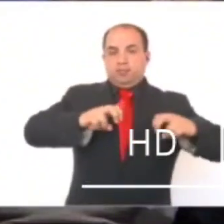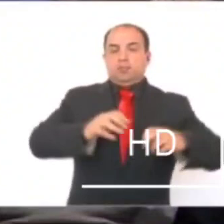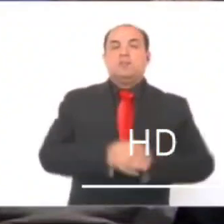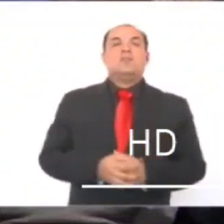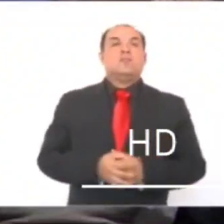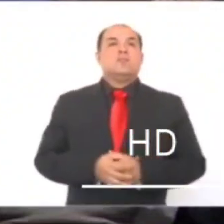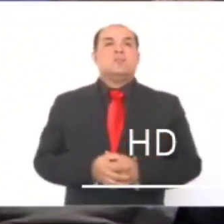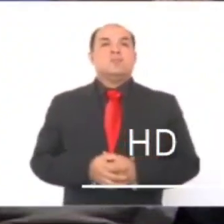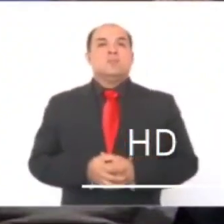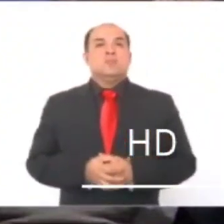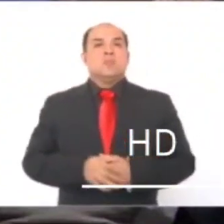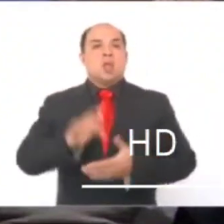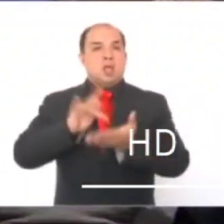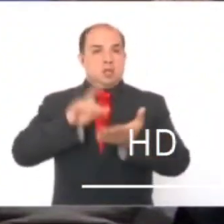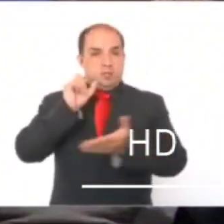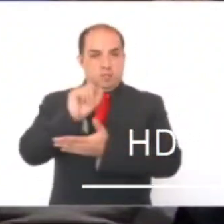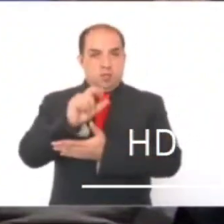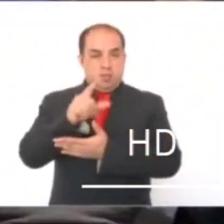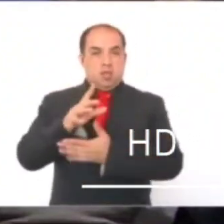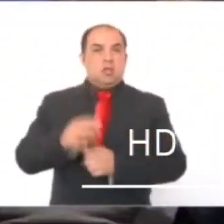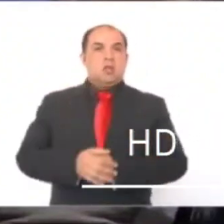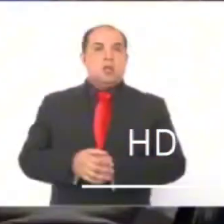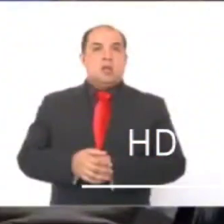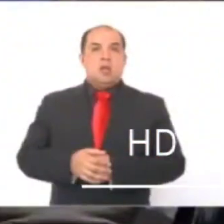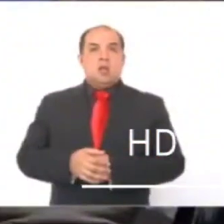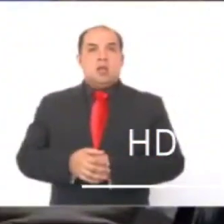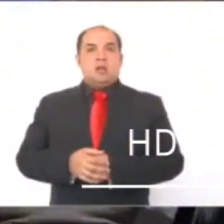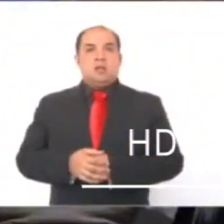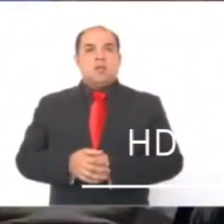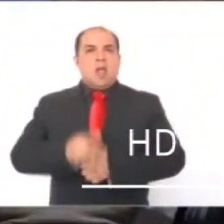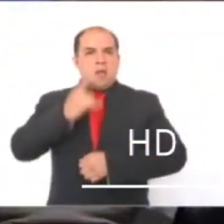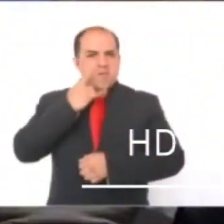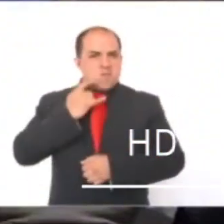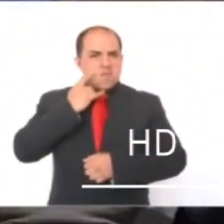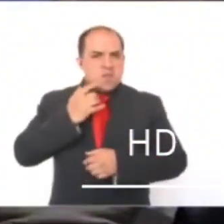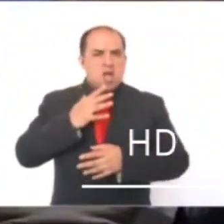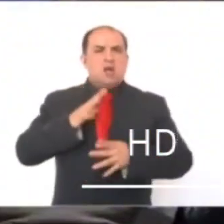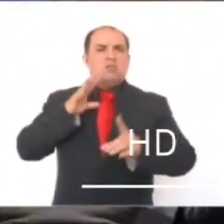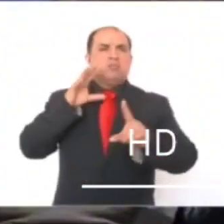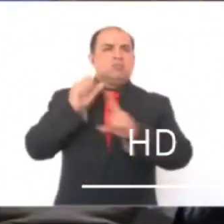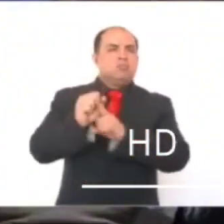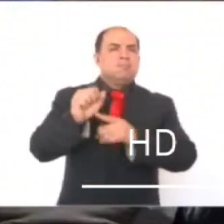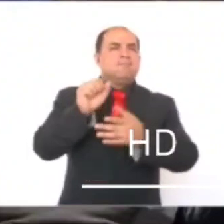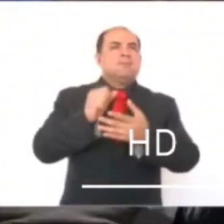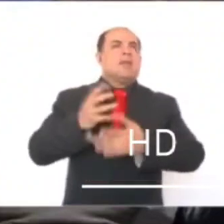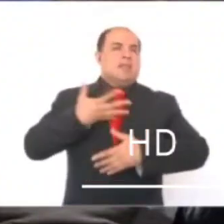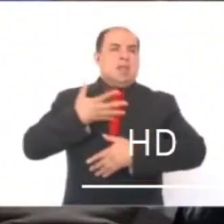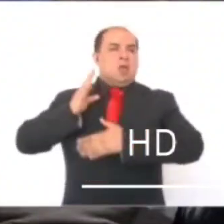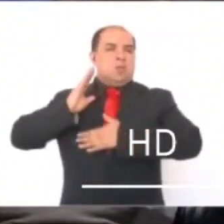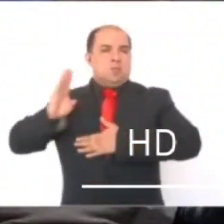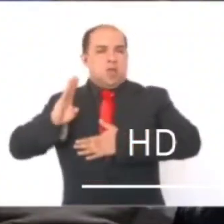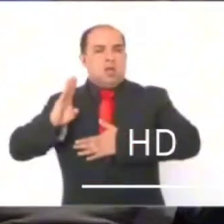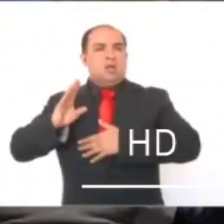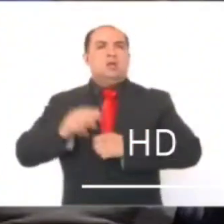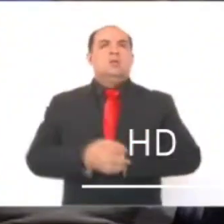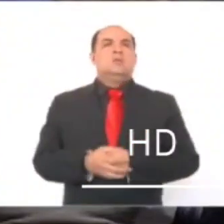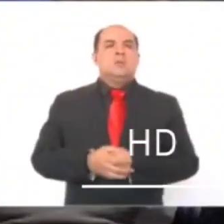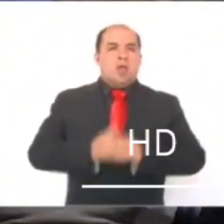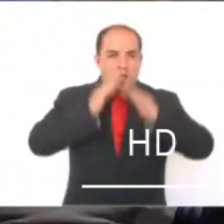supuesto, agradezco también todo el seguimiento a esta gran batalla que tiene con mucho compromiso, convicción